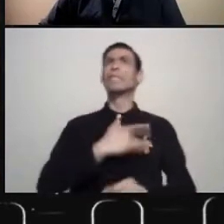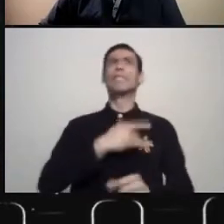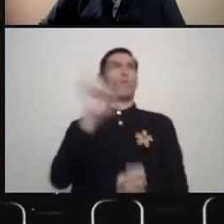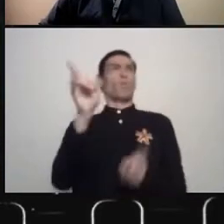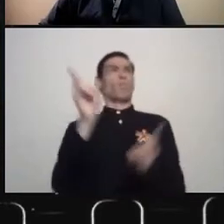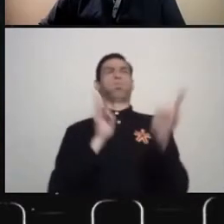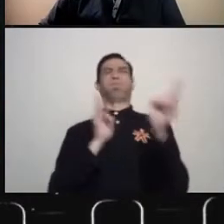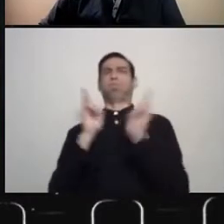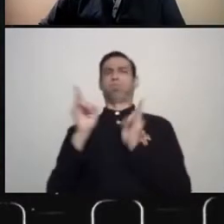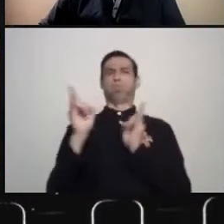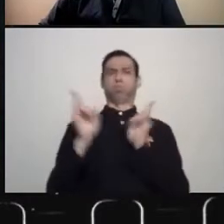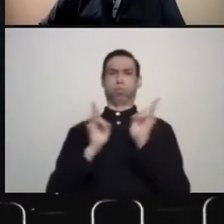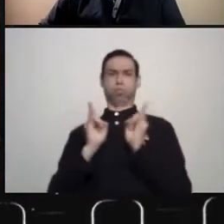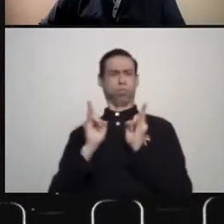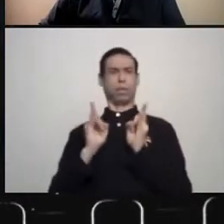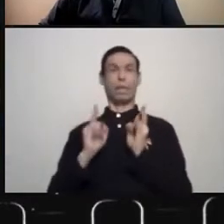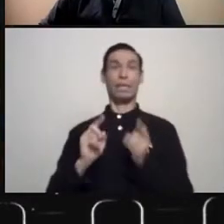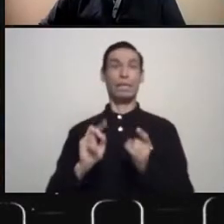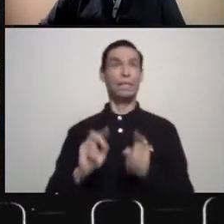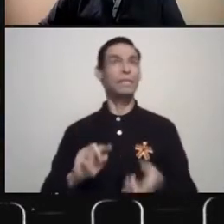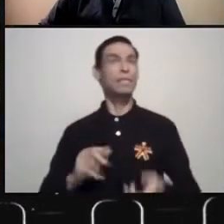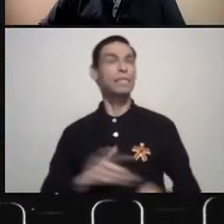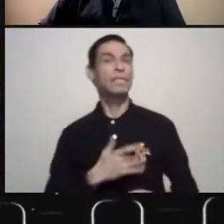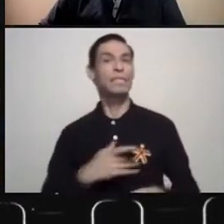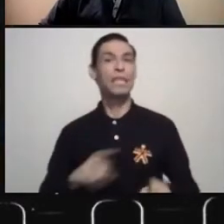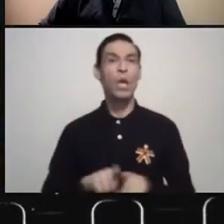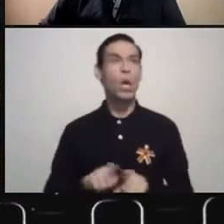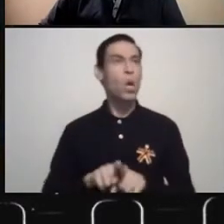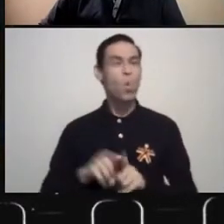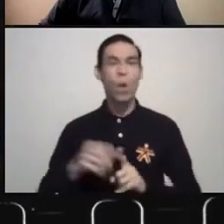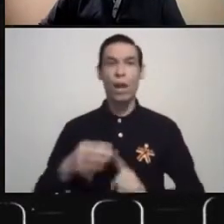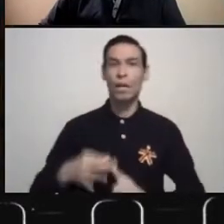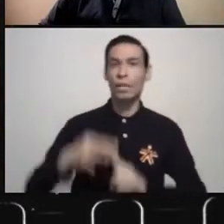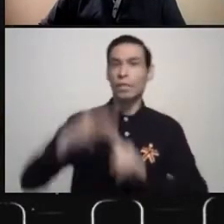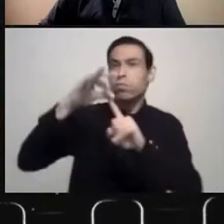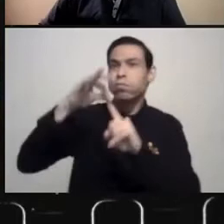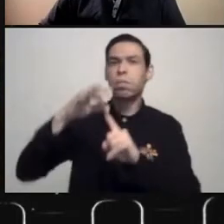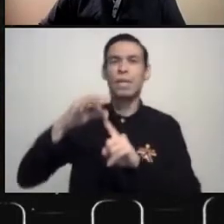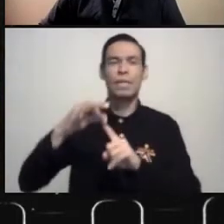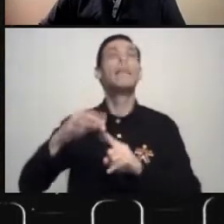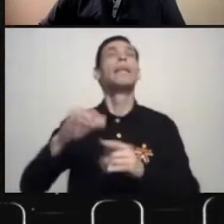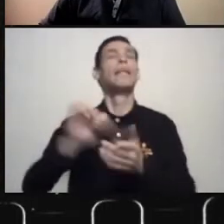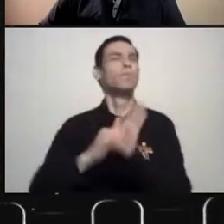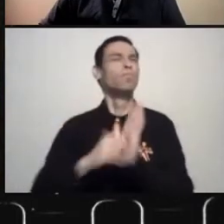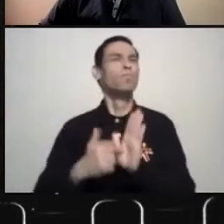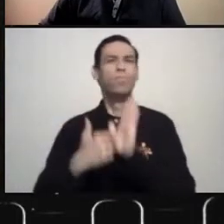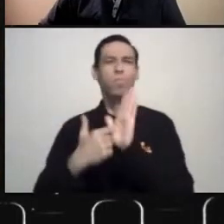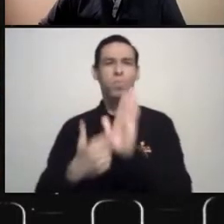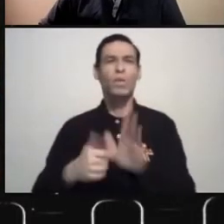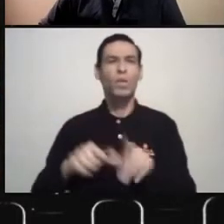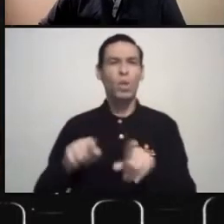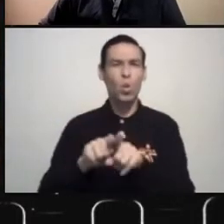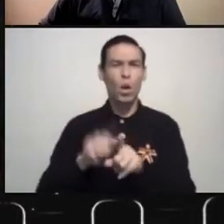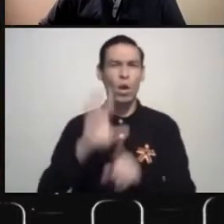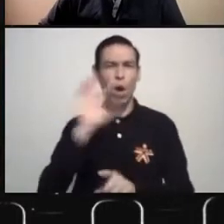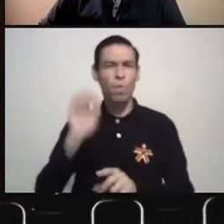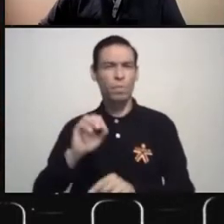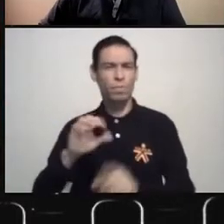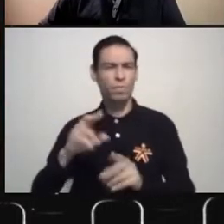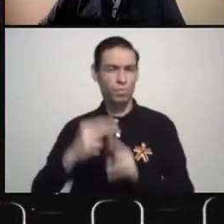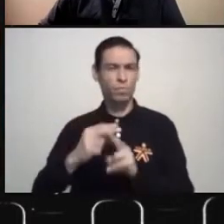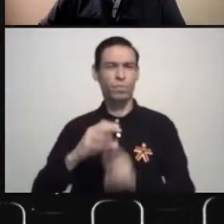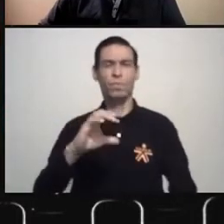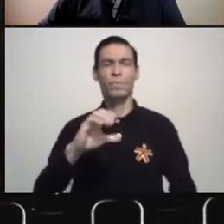Es una experiencia muy particular y creo que eso nace un poco también de cómo la pensó Carlos Moreno para hacerla, ¿no? Porque Carlos